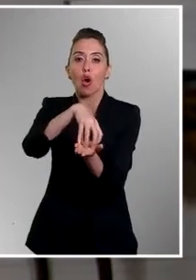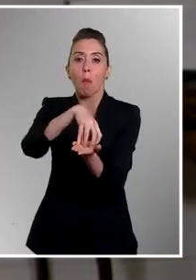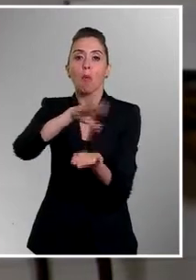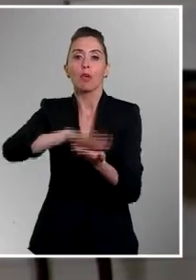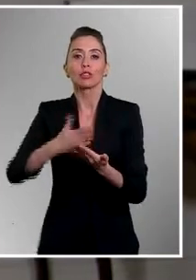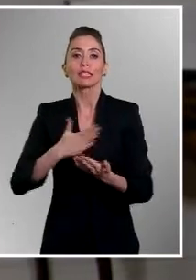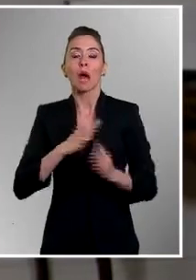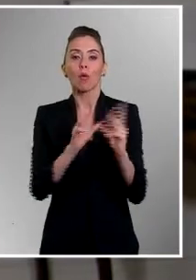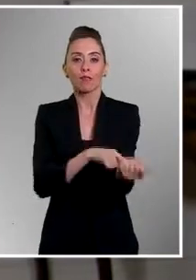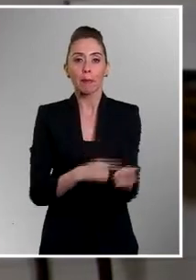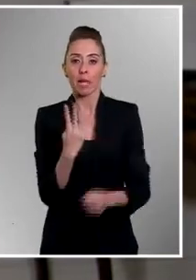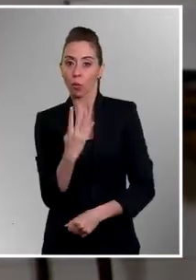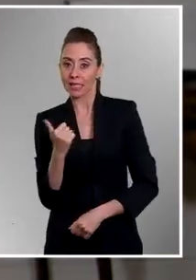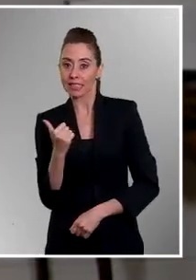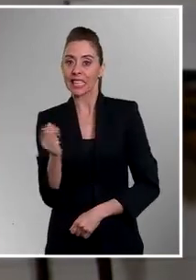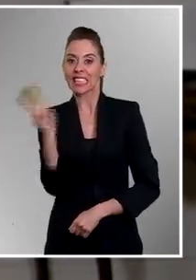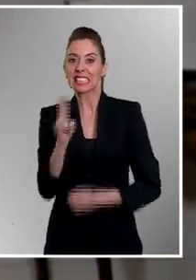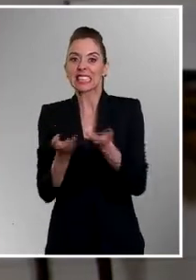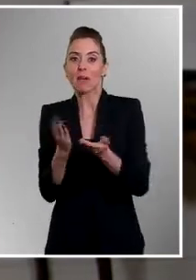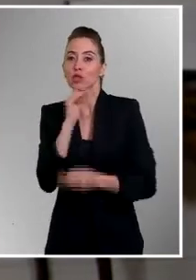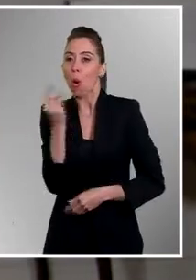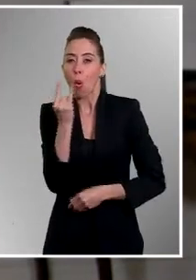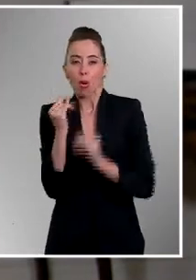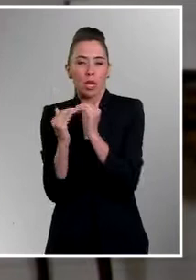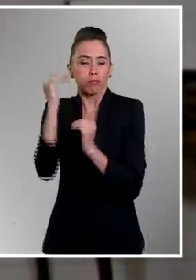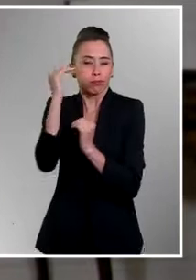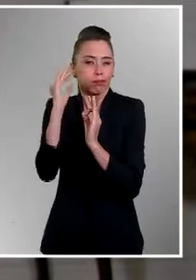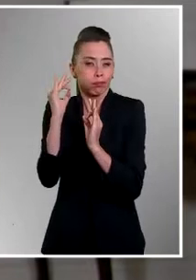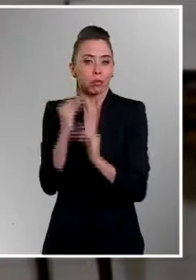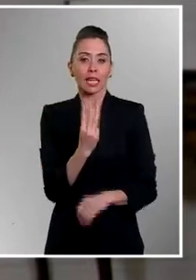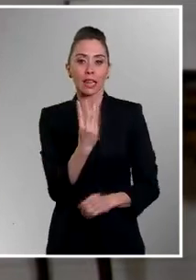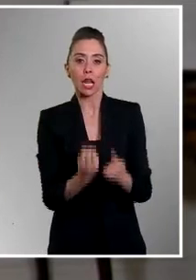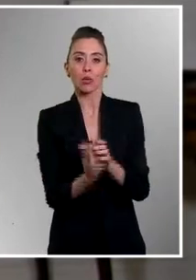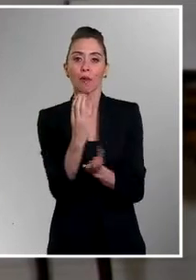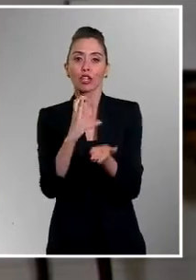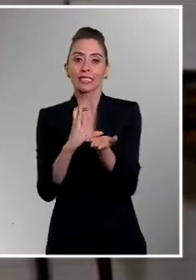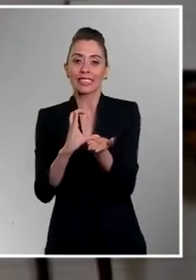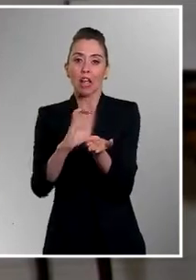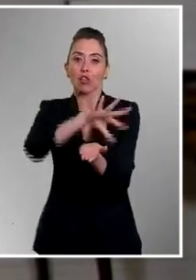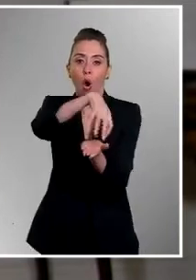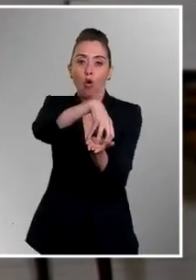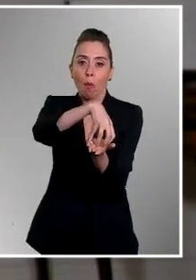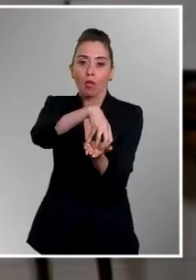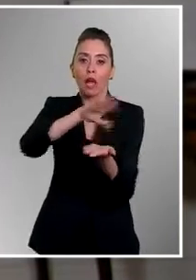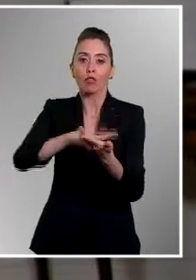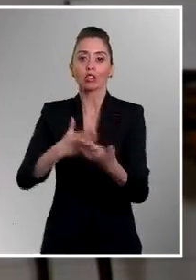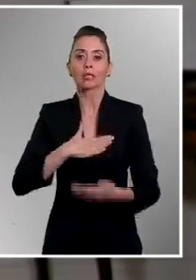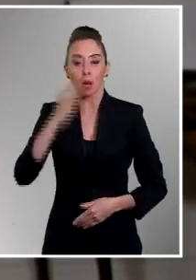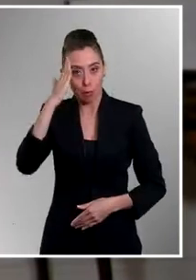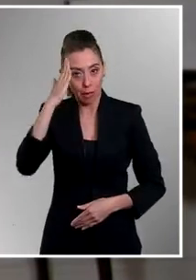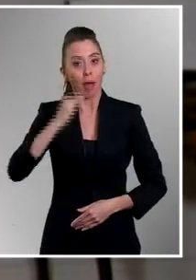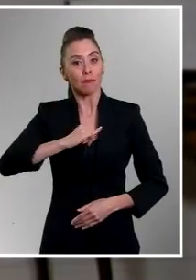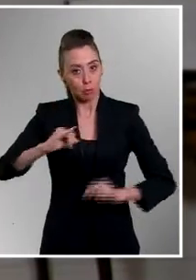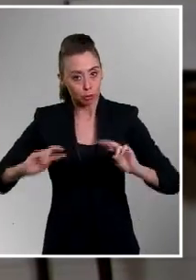familiar 46 servicios de urgencia de alta resolutividad y 3 nuevos centros comunitarios de salud mental por cierto